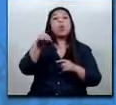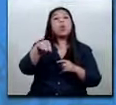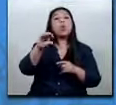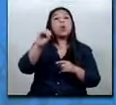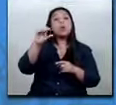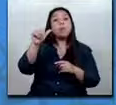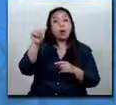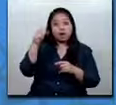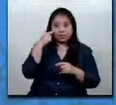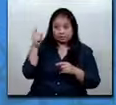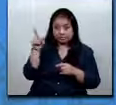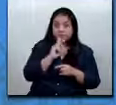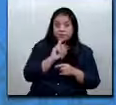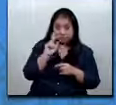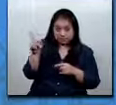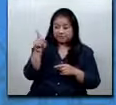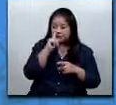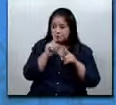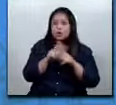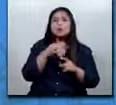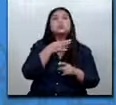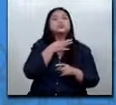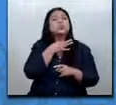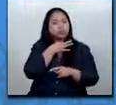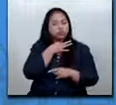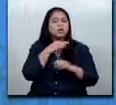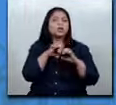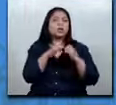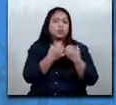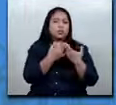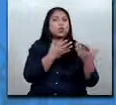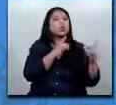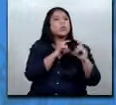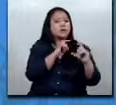Con gusto vamos a pedir a nuestro equipo de comunicación que les haga llegar